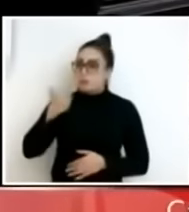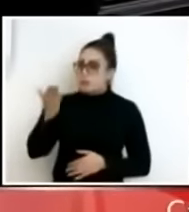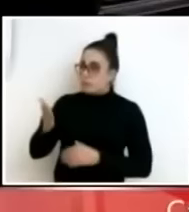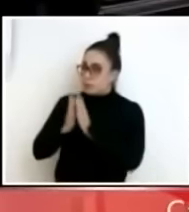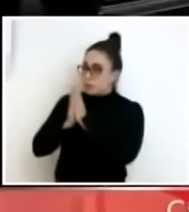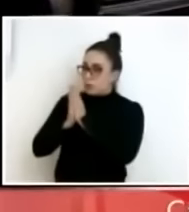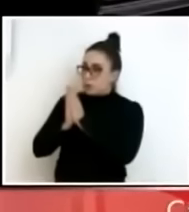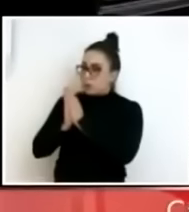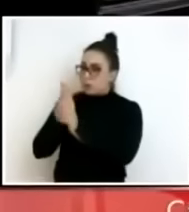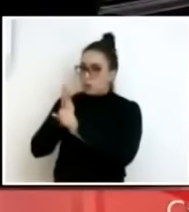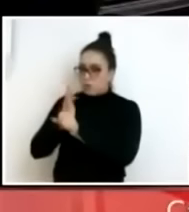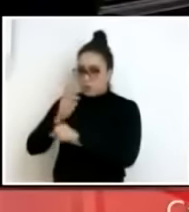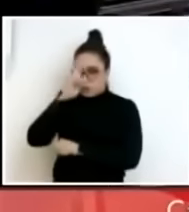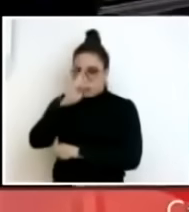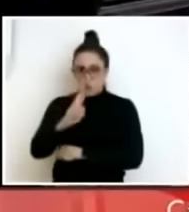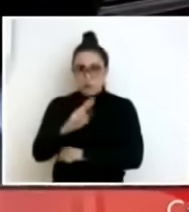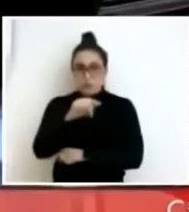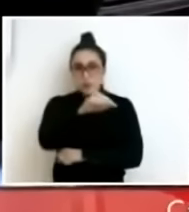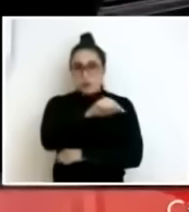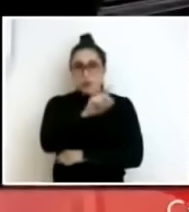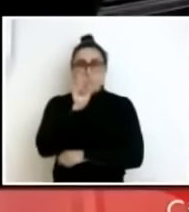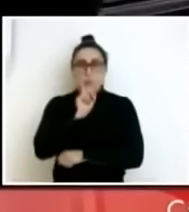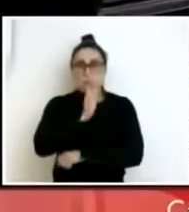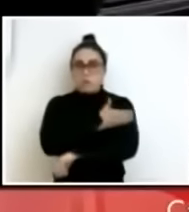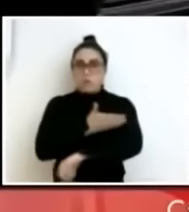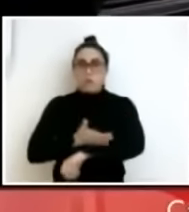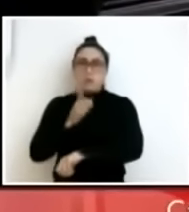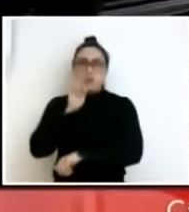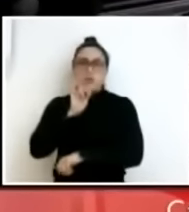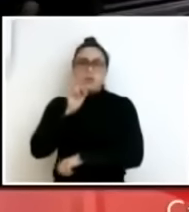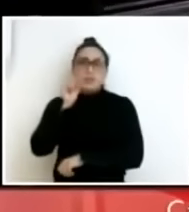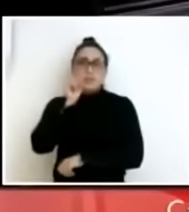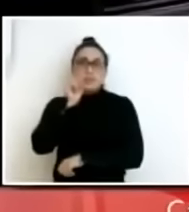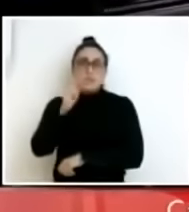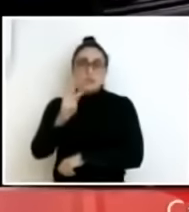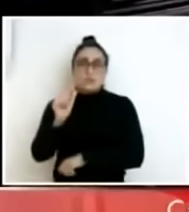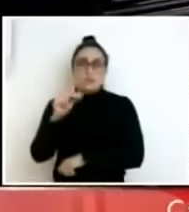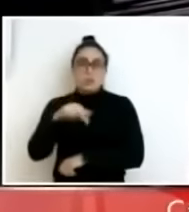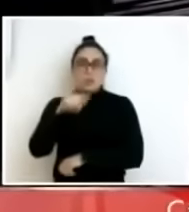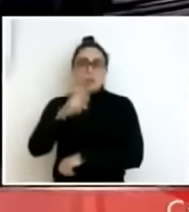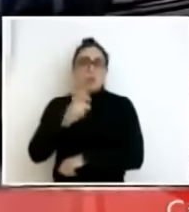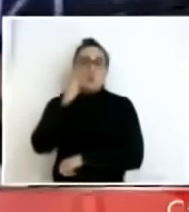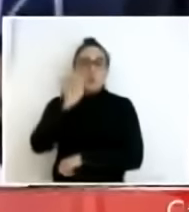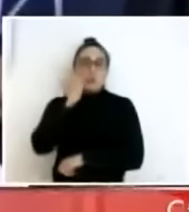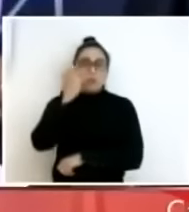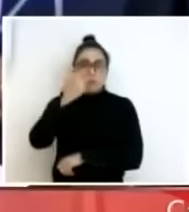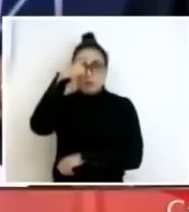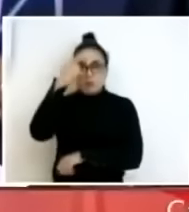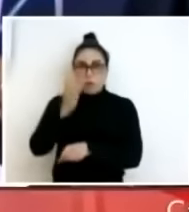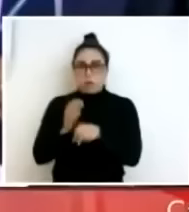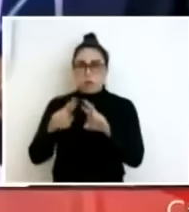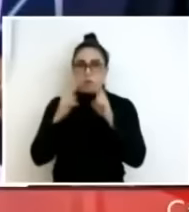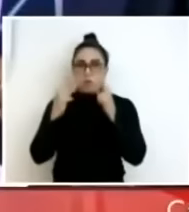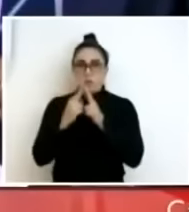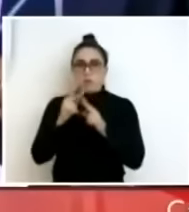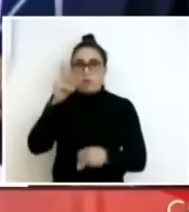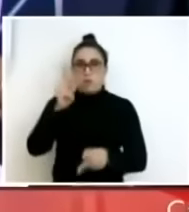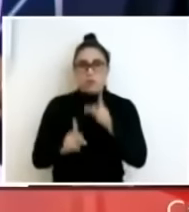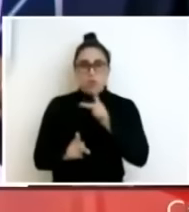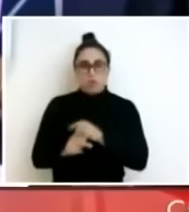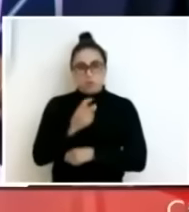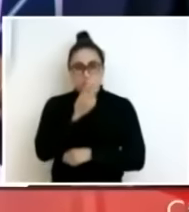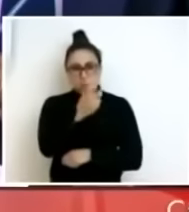senadoras de Acción Nacional que han estado provocando y buscando reventar la sesión no es